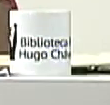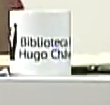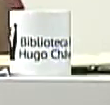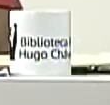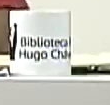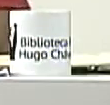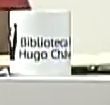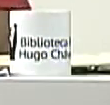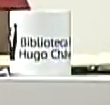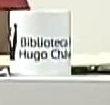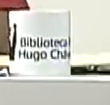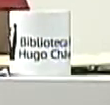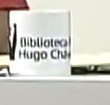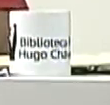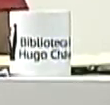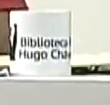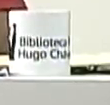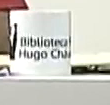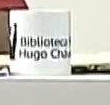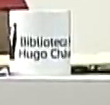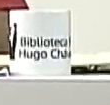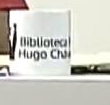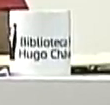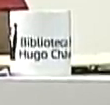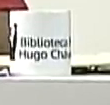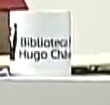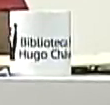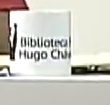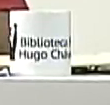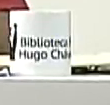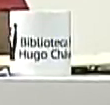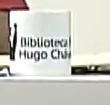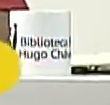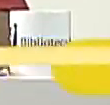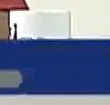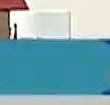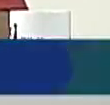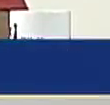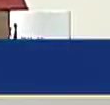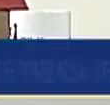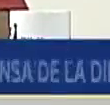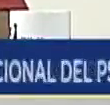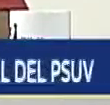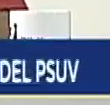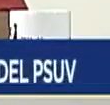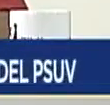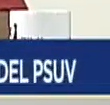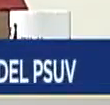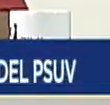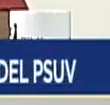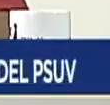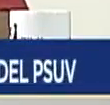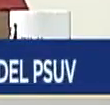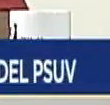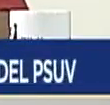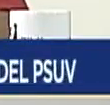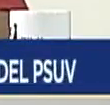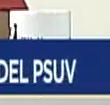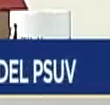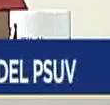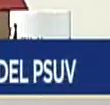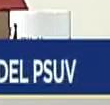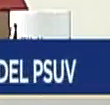sectores. El 1x10 comienza a activarse. Se le ha venido haciendo seguimiento desde las